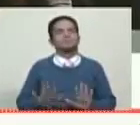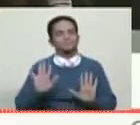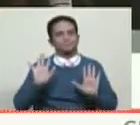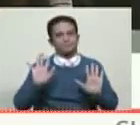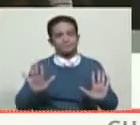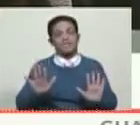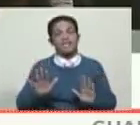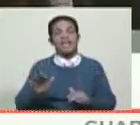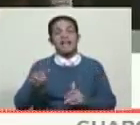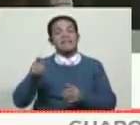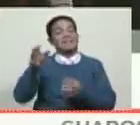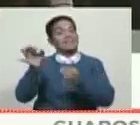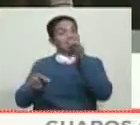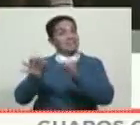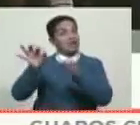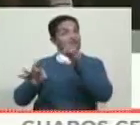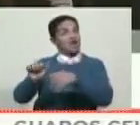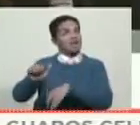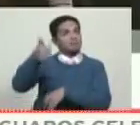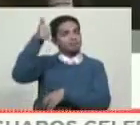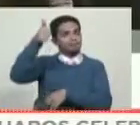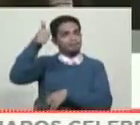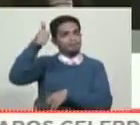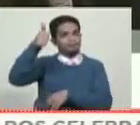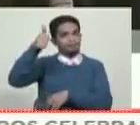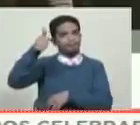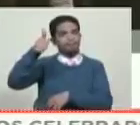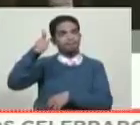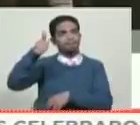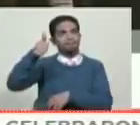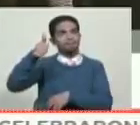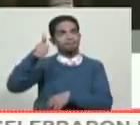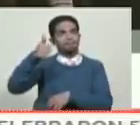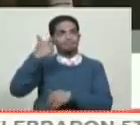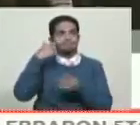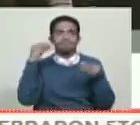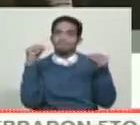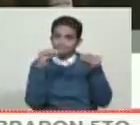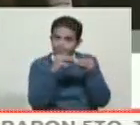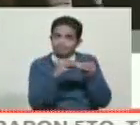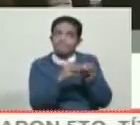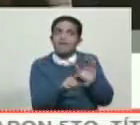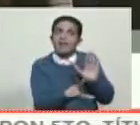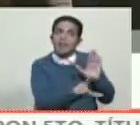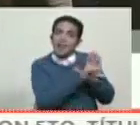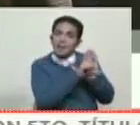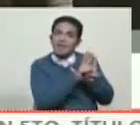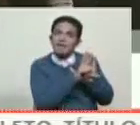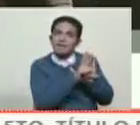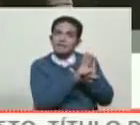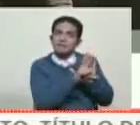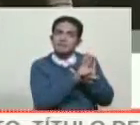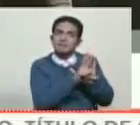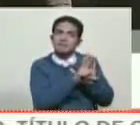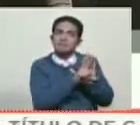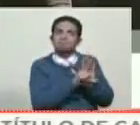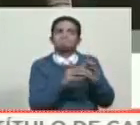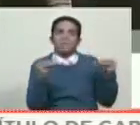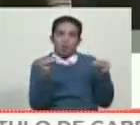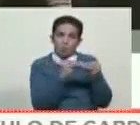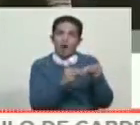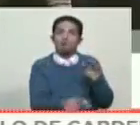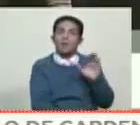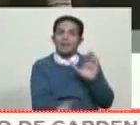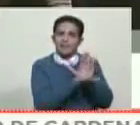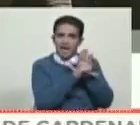Al contrario, el Tribunal Supremo de Justicia, por esta misma constitución, de acuerdo a esta misma